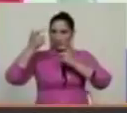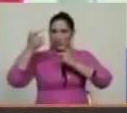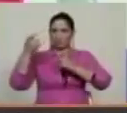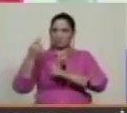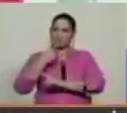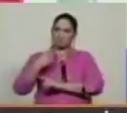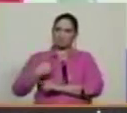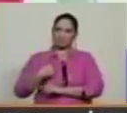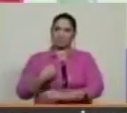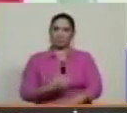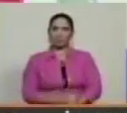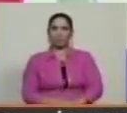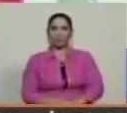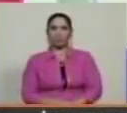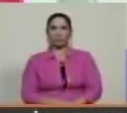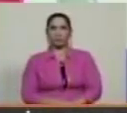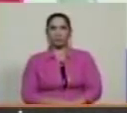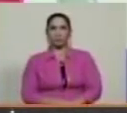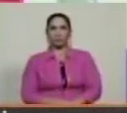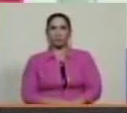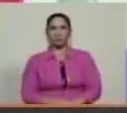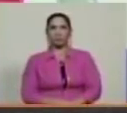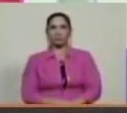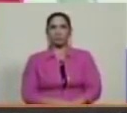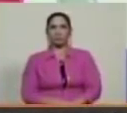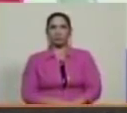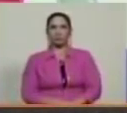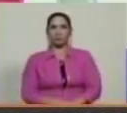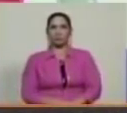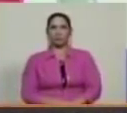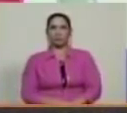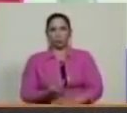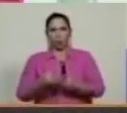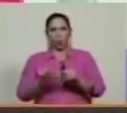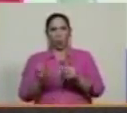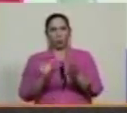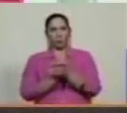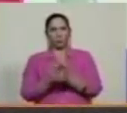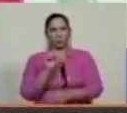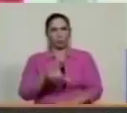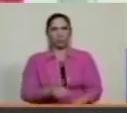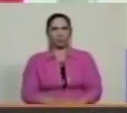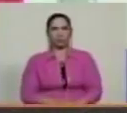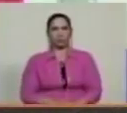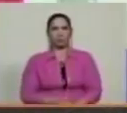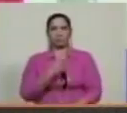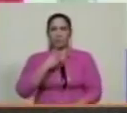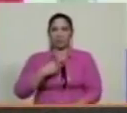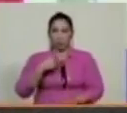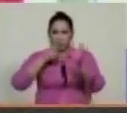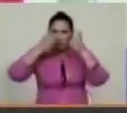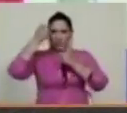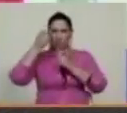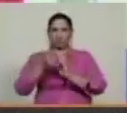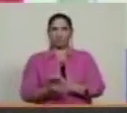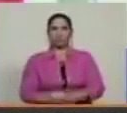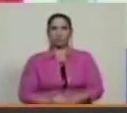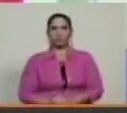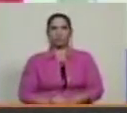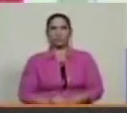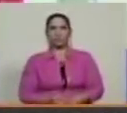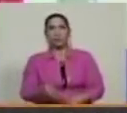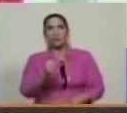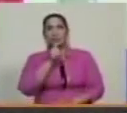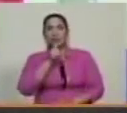Y ella nos fuimos para allá, para el campo de béisbol. No estaba yo solo, estaban otros compañeros. Me dijo: quien